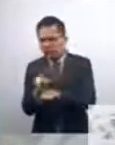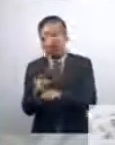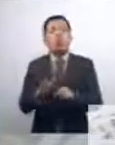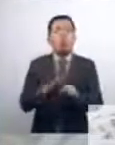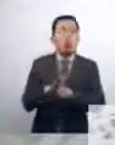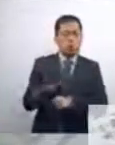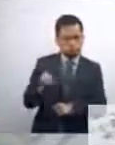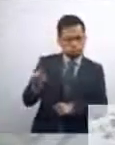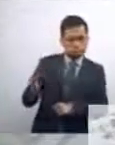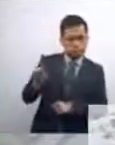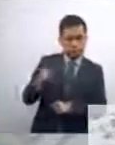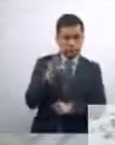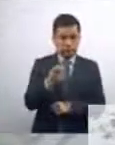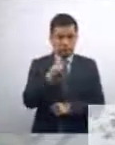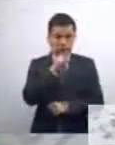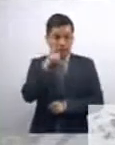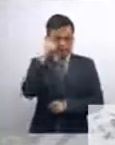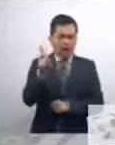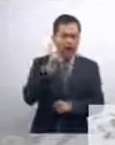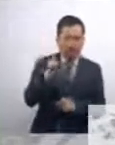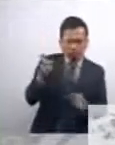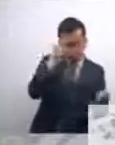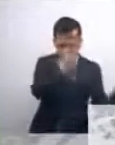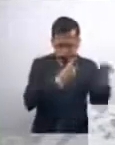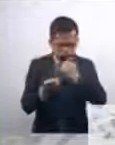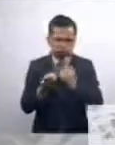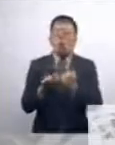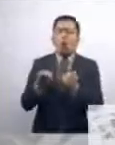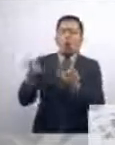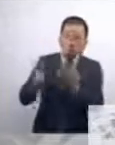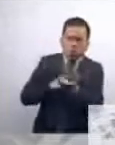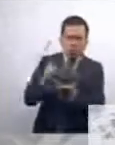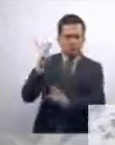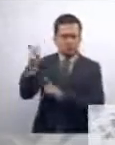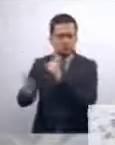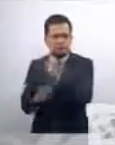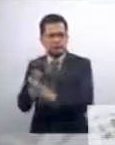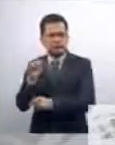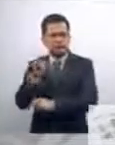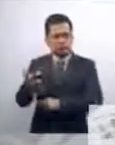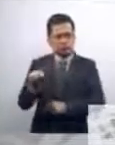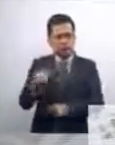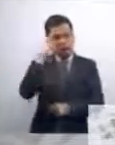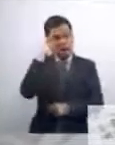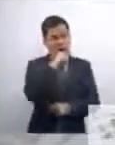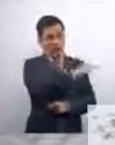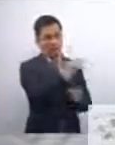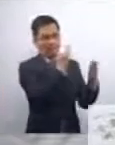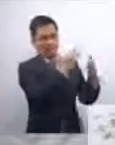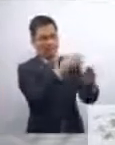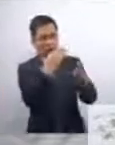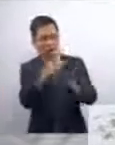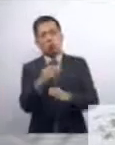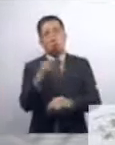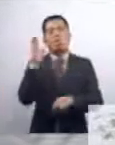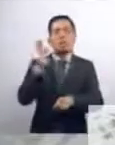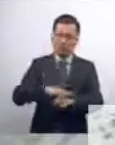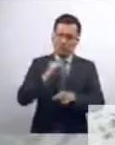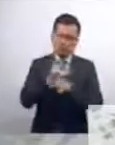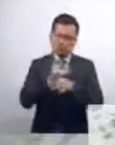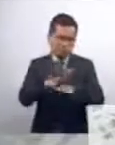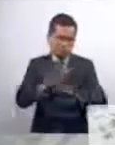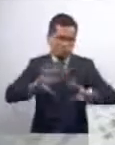financiero pueden tener una explicación que incremente o disminuya el porcentaje de riesgo para los otorgantes.